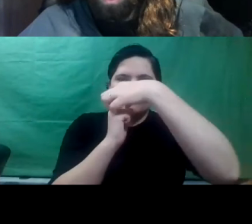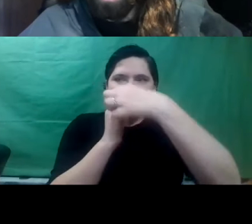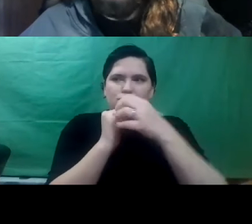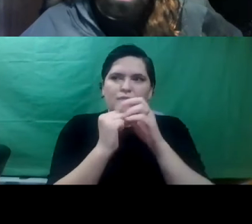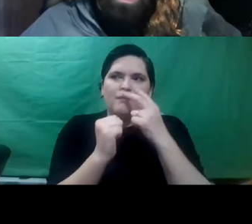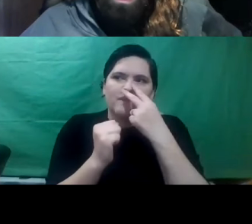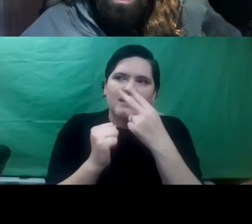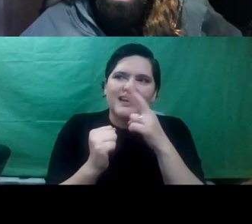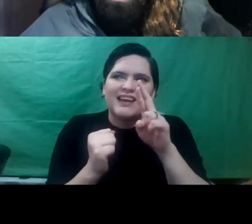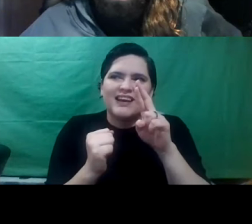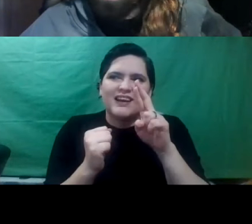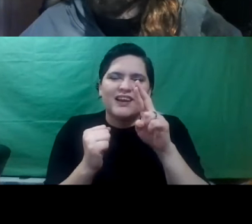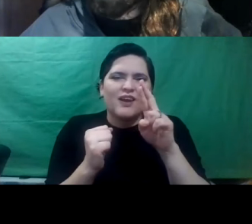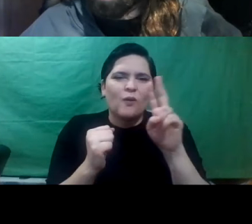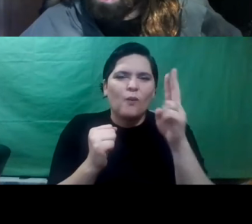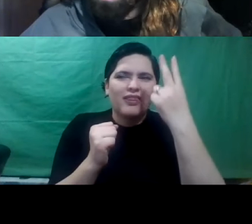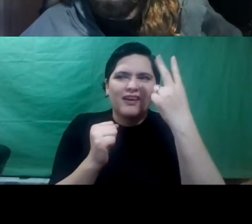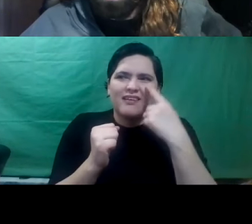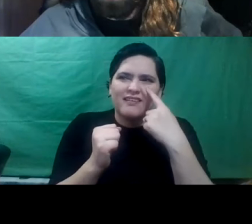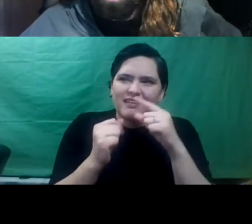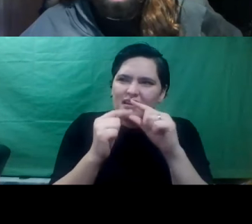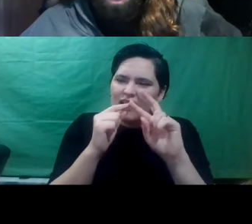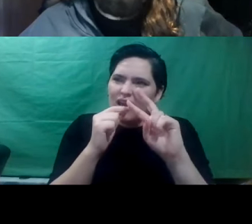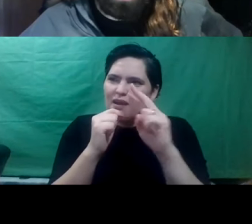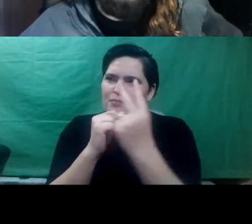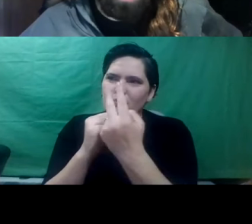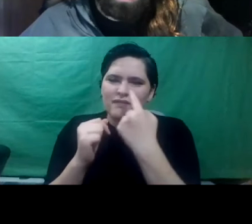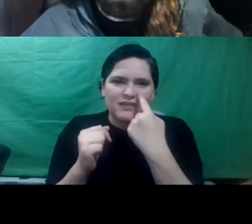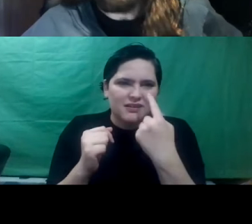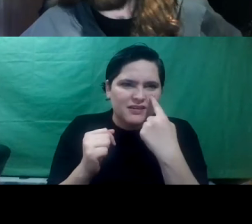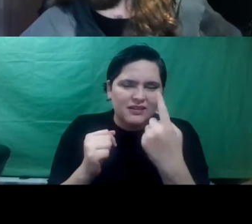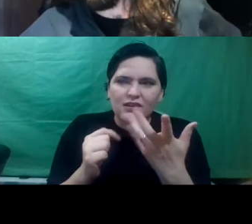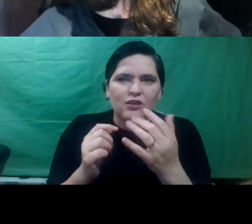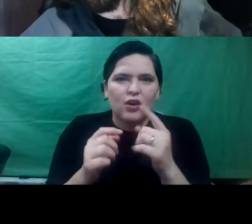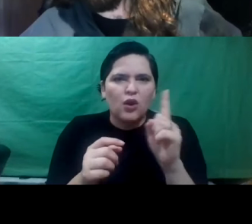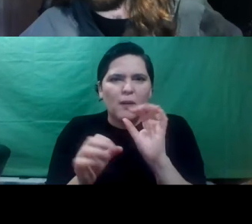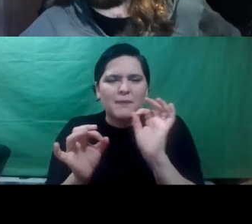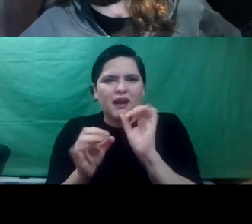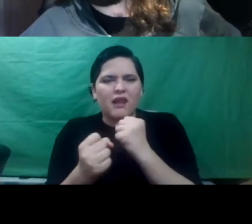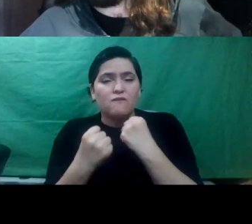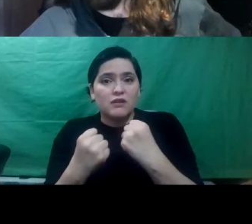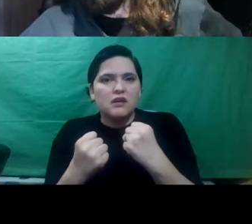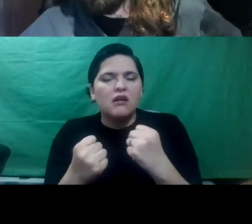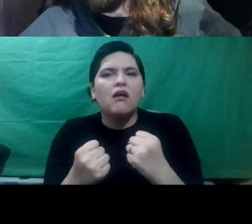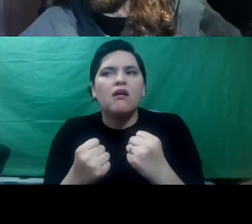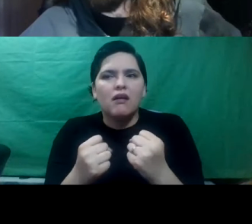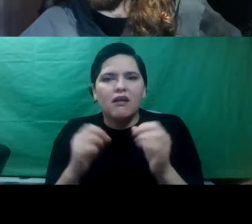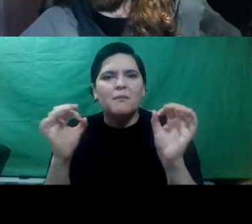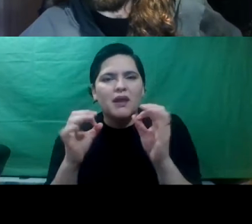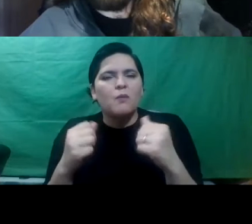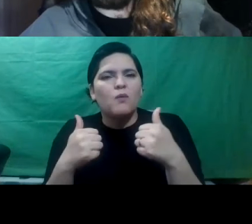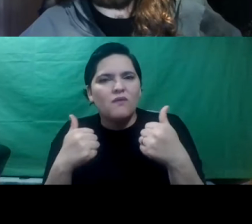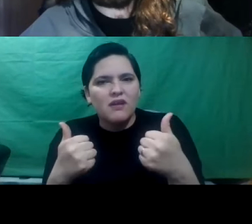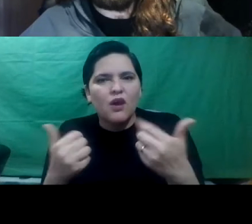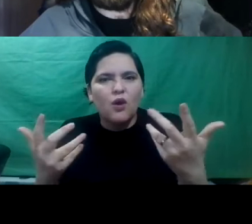cercanos a 1. Los cambios de entropía en las regiones que no se explican por la fuerza, se explican muy bien por la